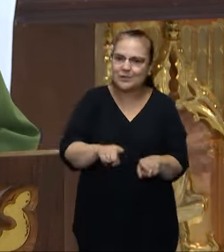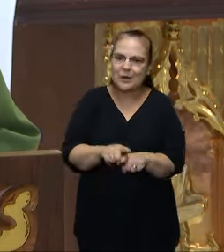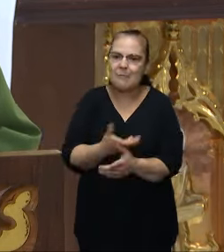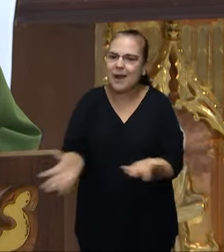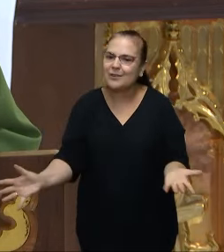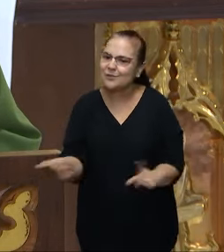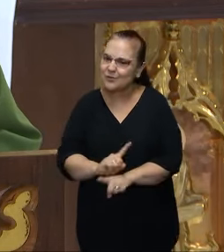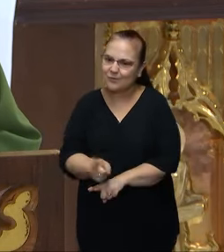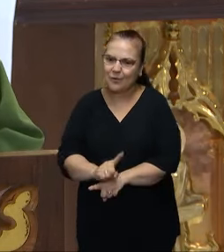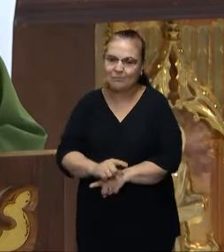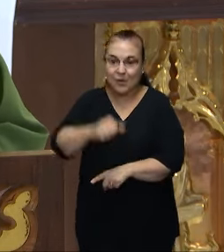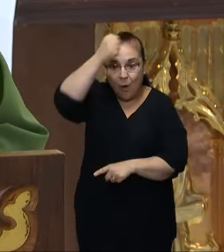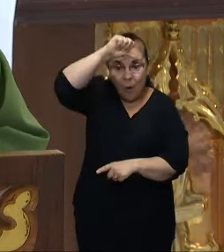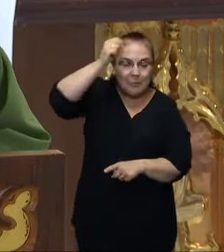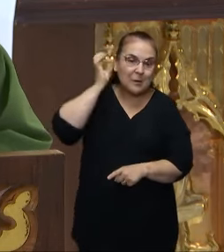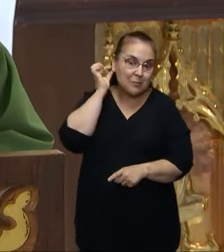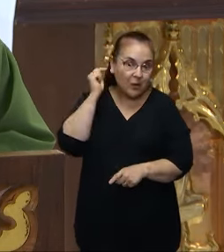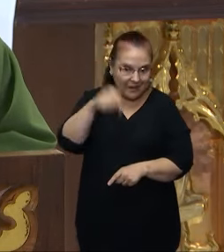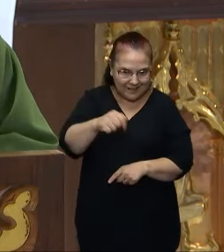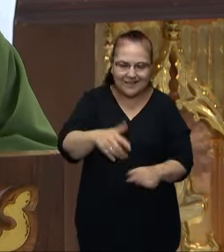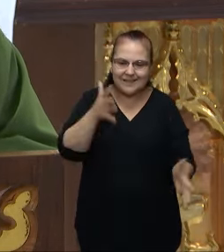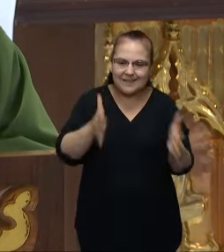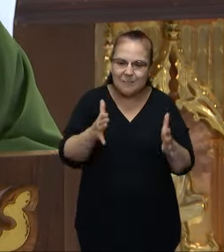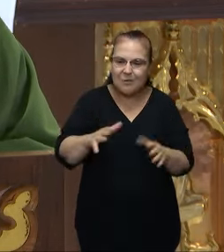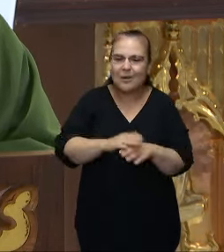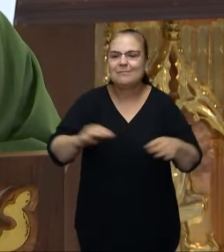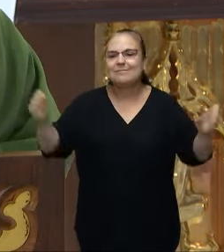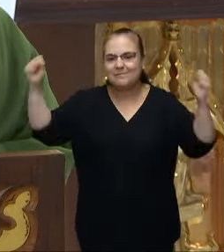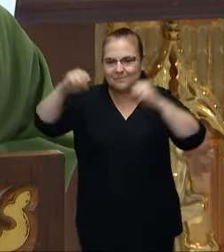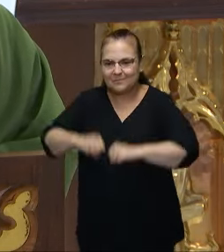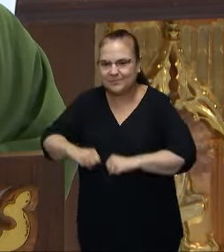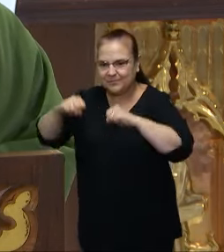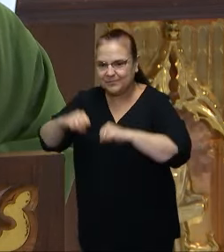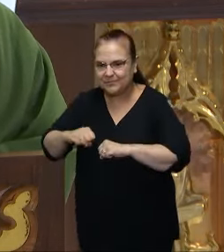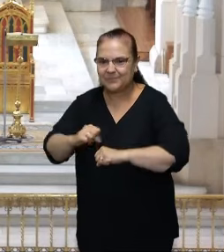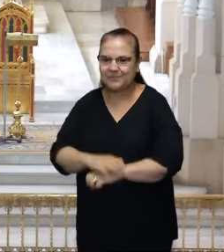los hombres y mujeres de nuestra época que así